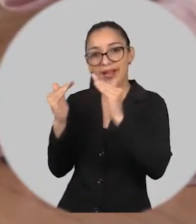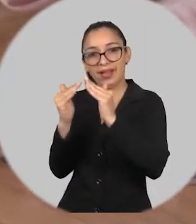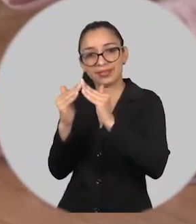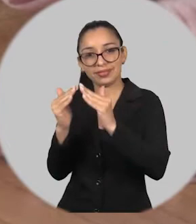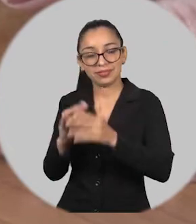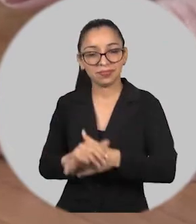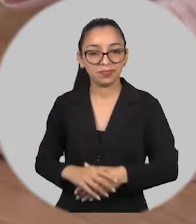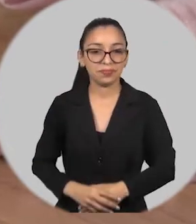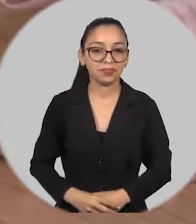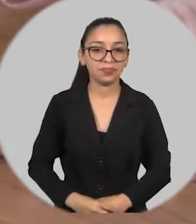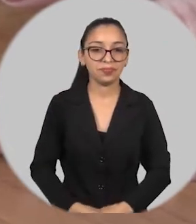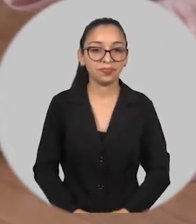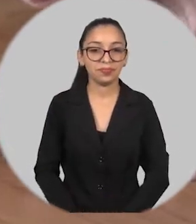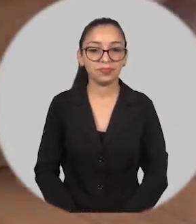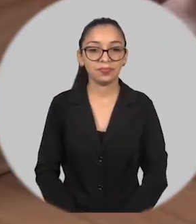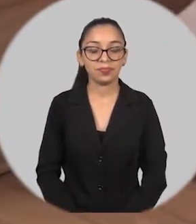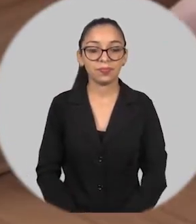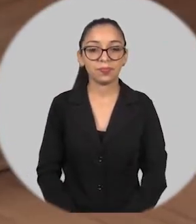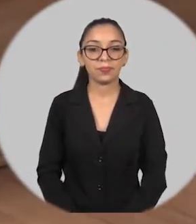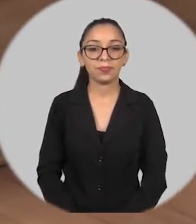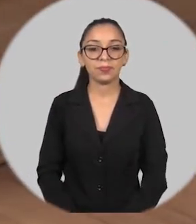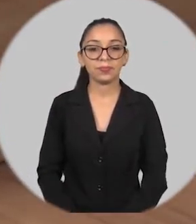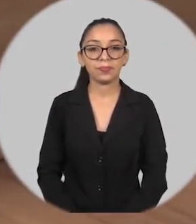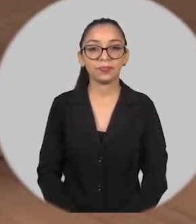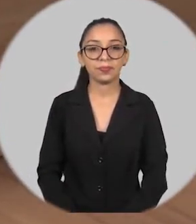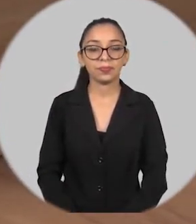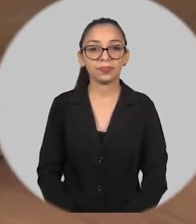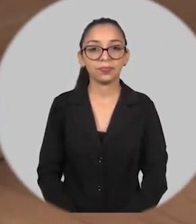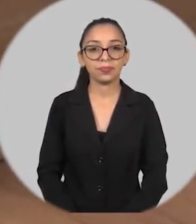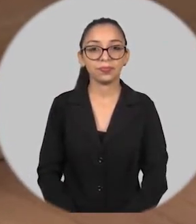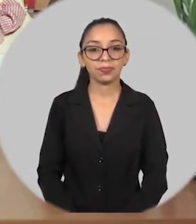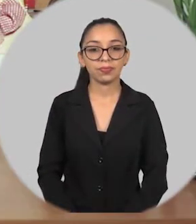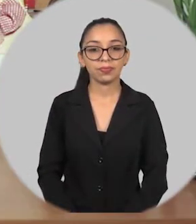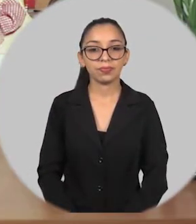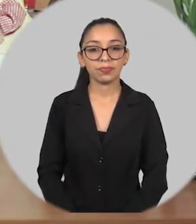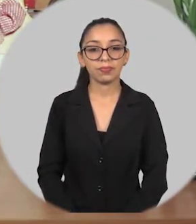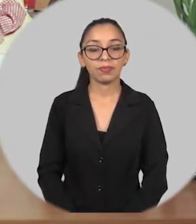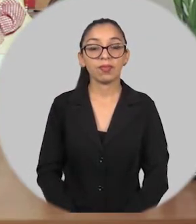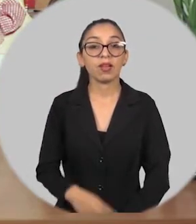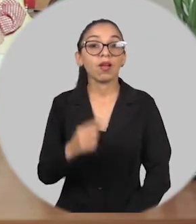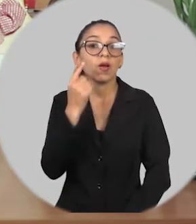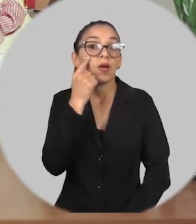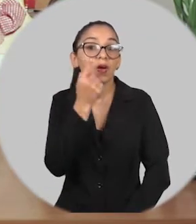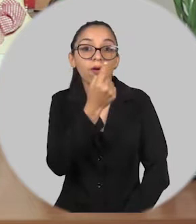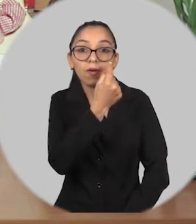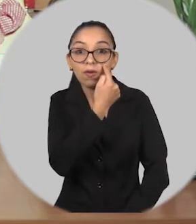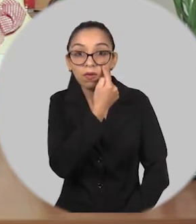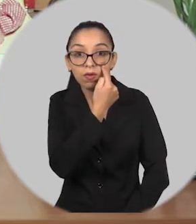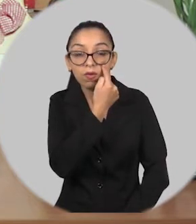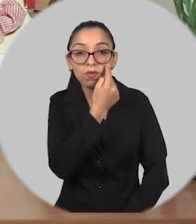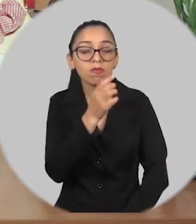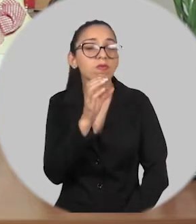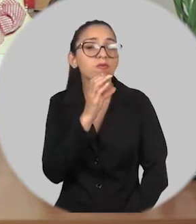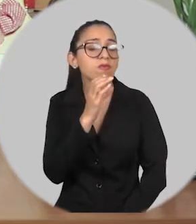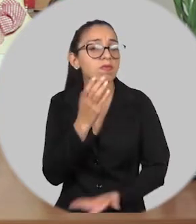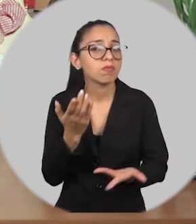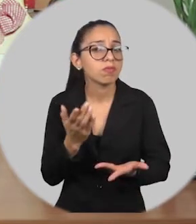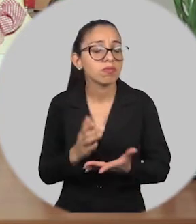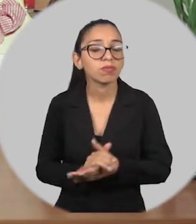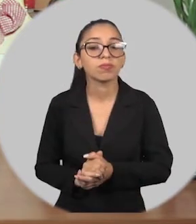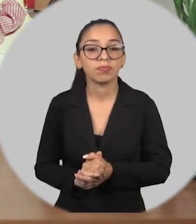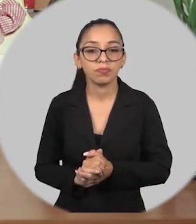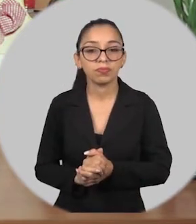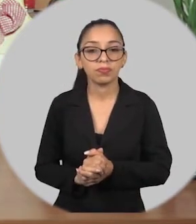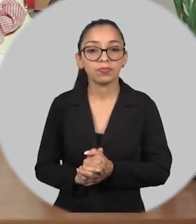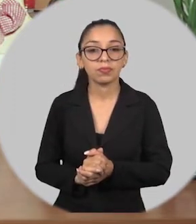Para los ojitos, ¿qué hago? Para los ojitos, con el mismo